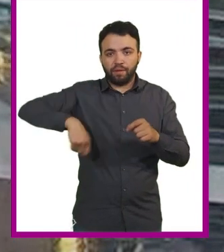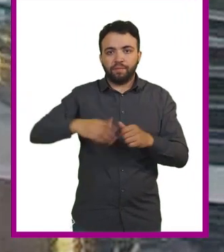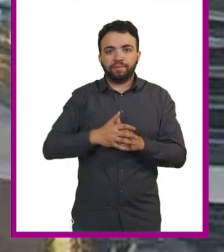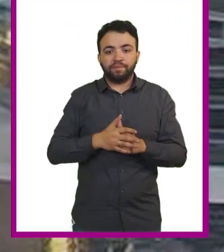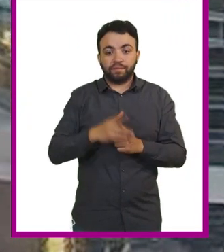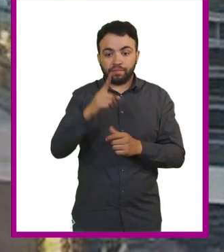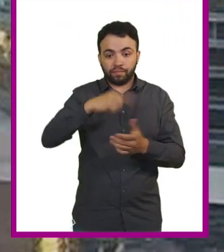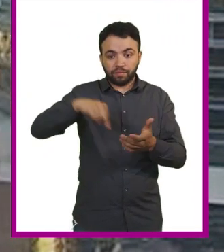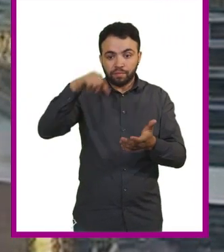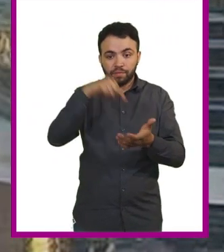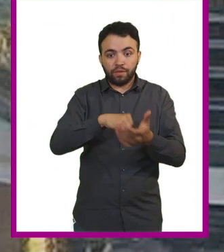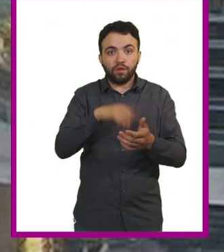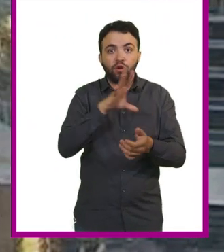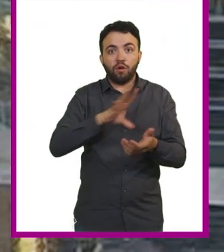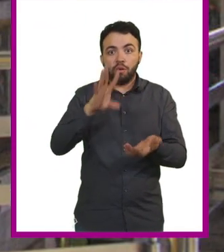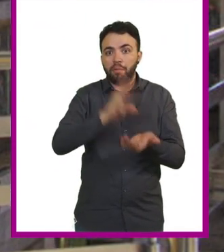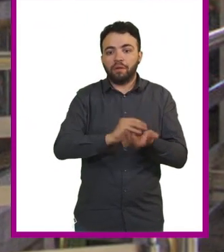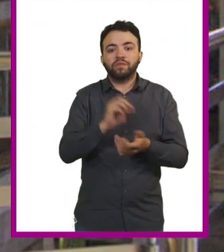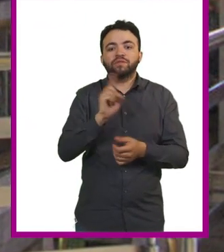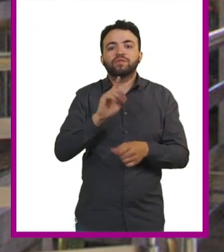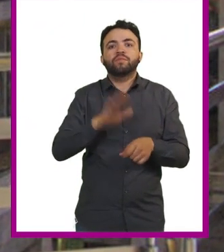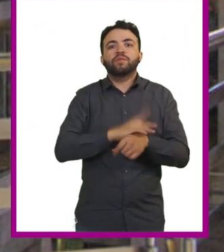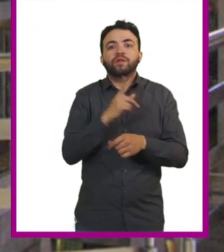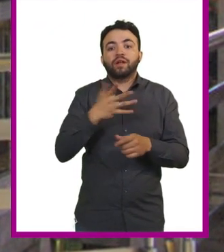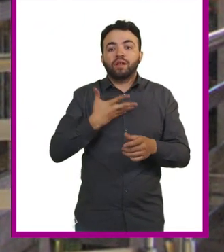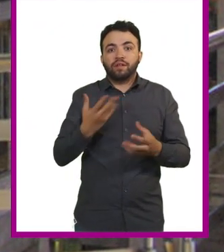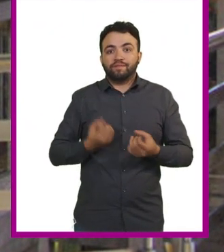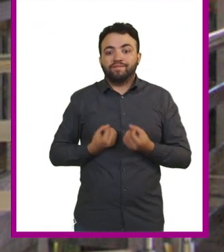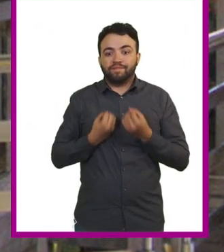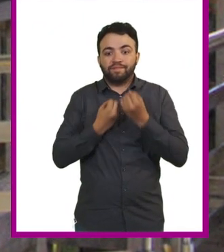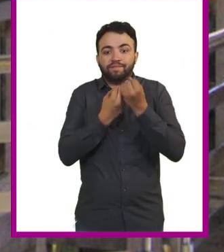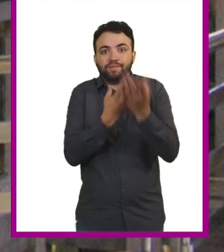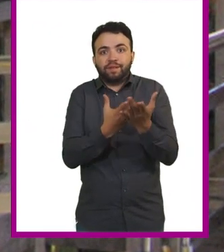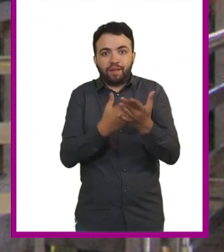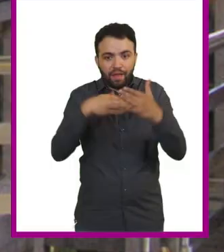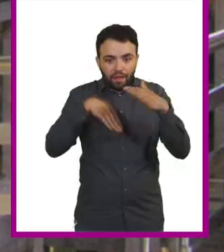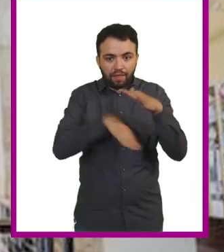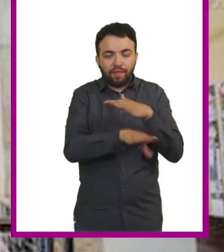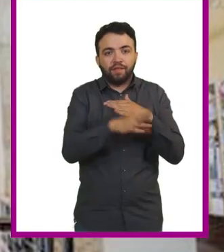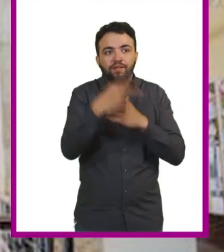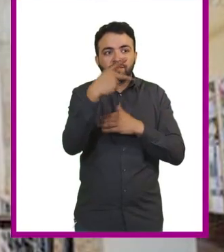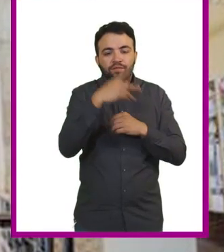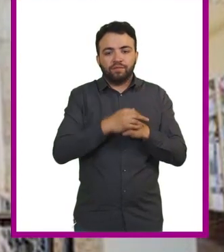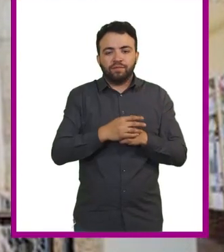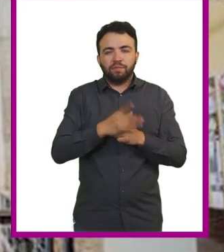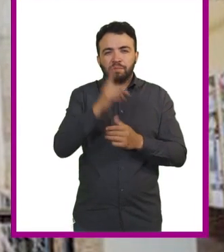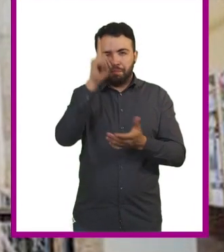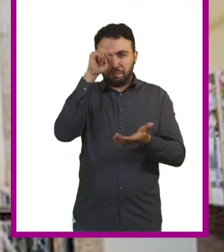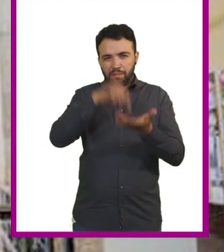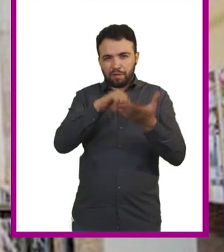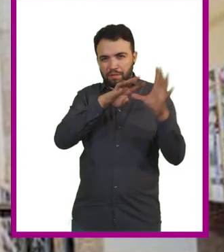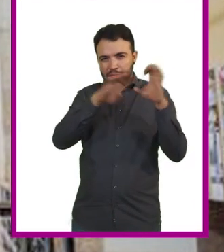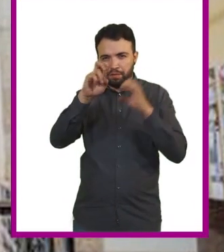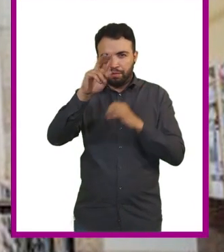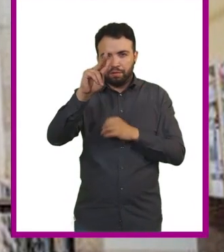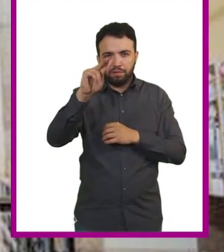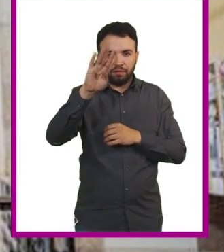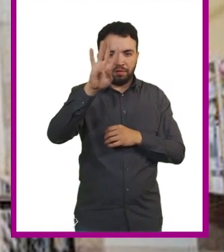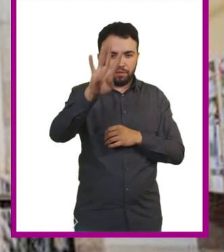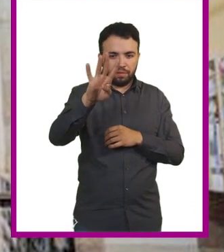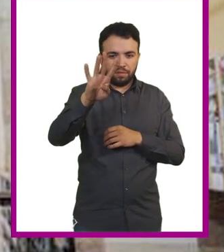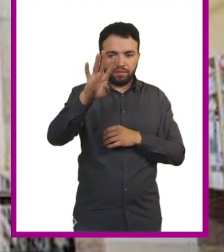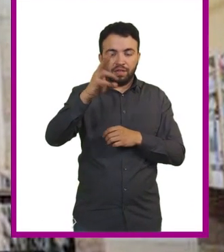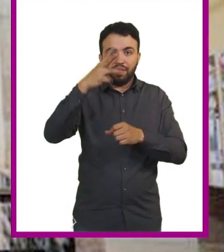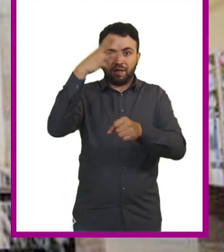no estaría completo si no se considera esta manifestación dentro de sus instalaciones. Por ello, en 1984,